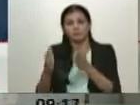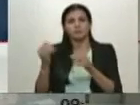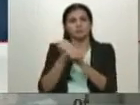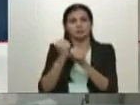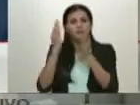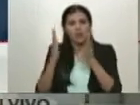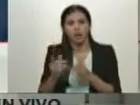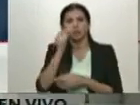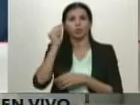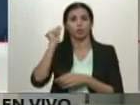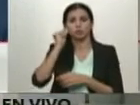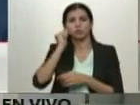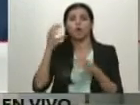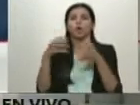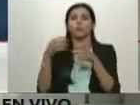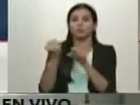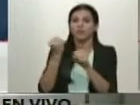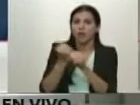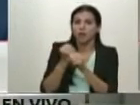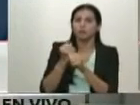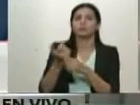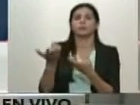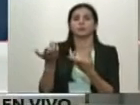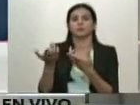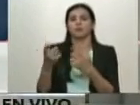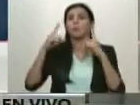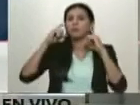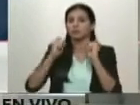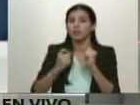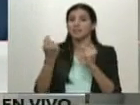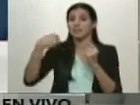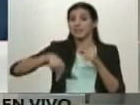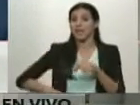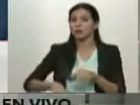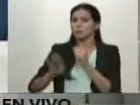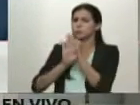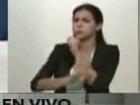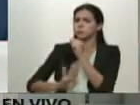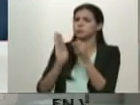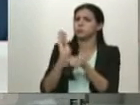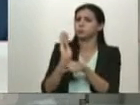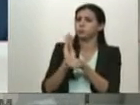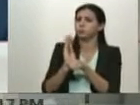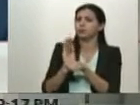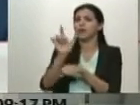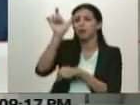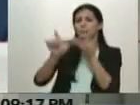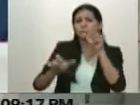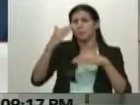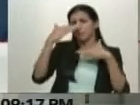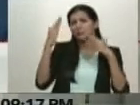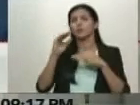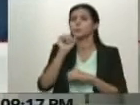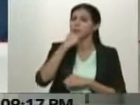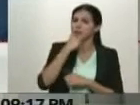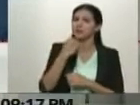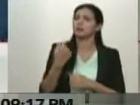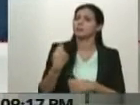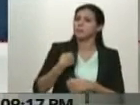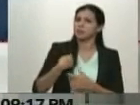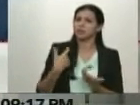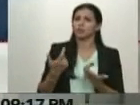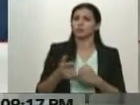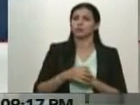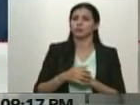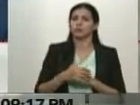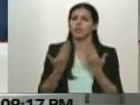la clase obrera, a los profesionales, sus ingresos, a nuestros pensionados, a nuestros estudiantes, a